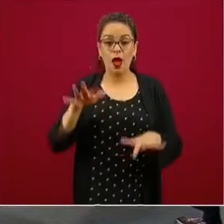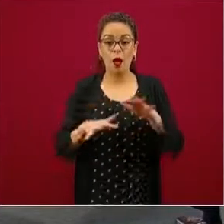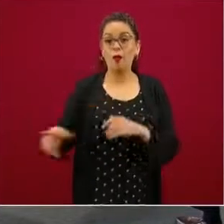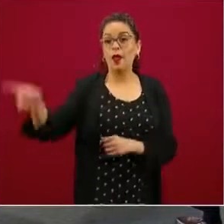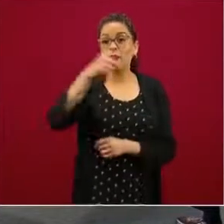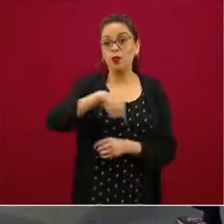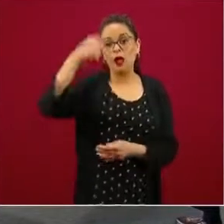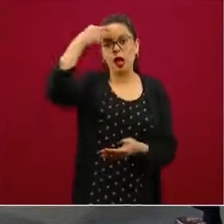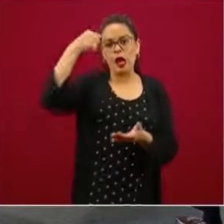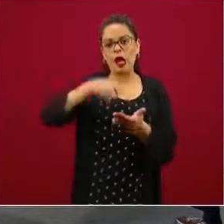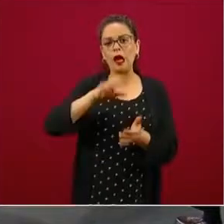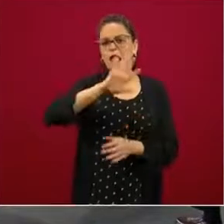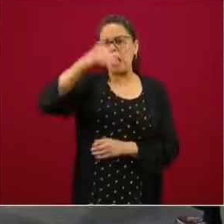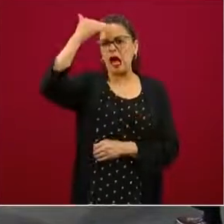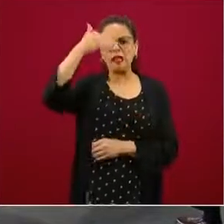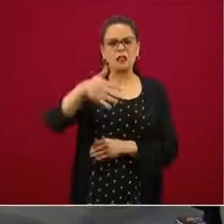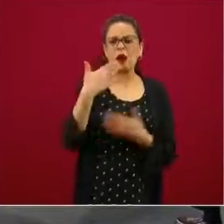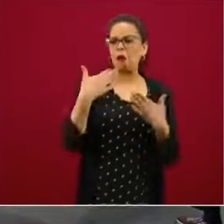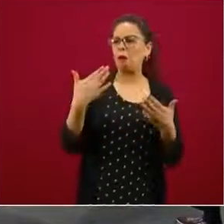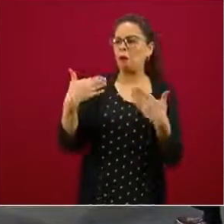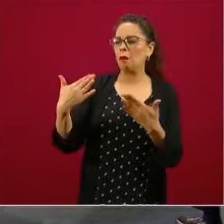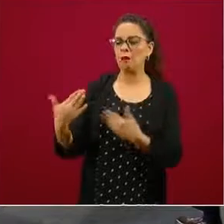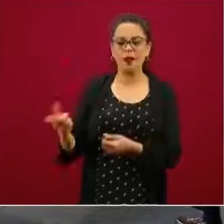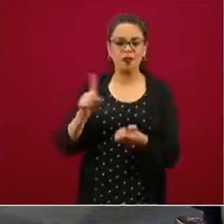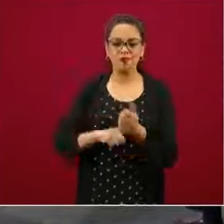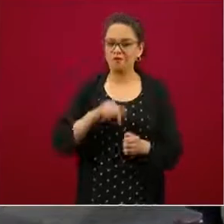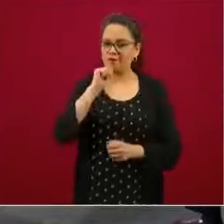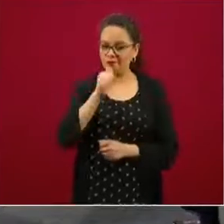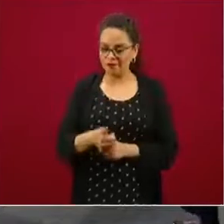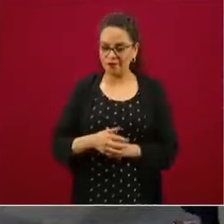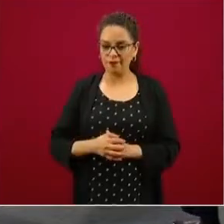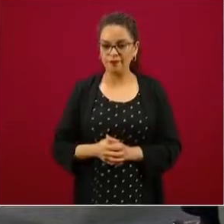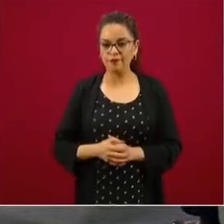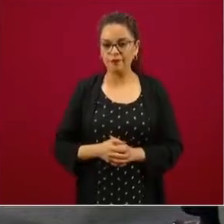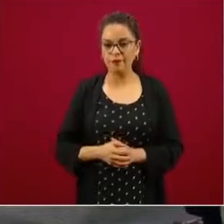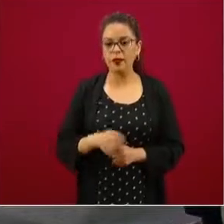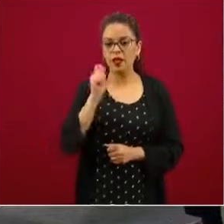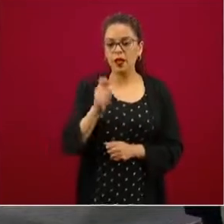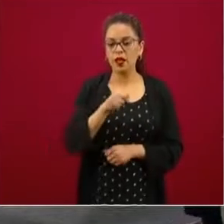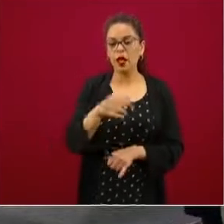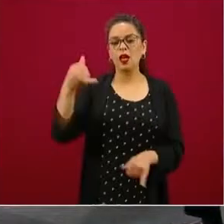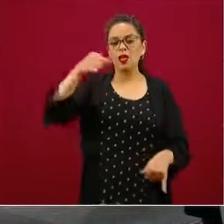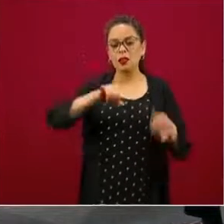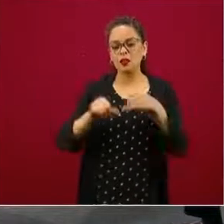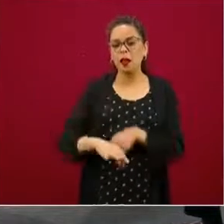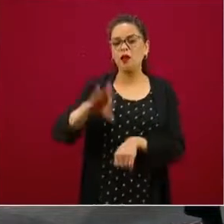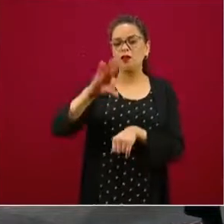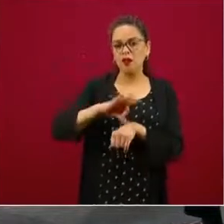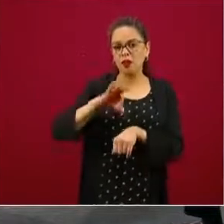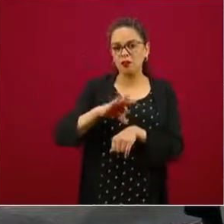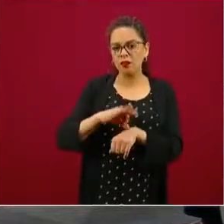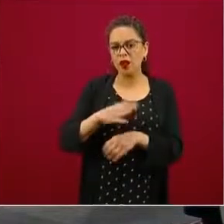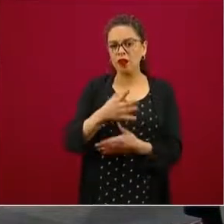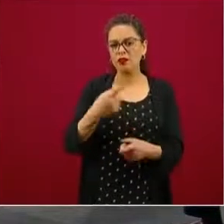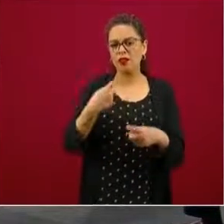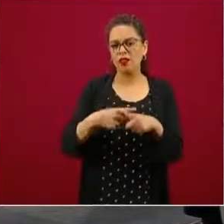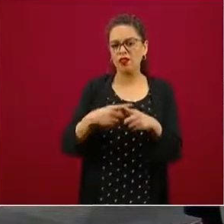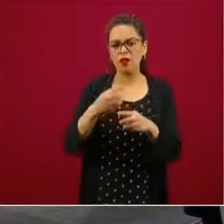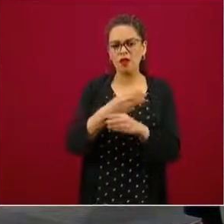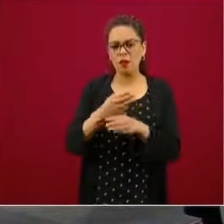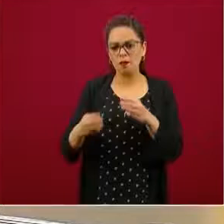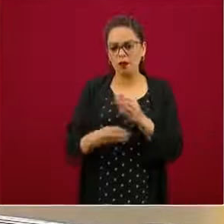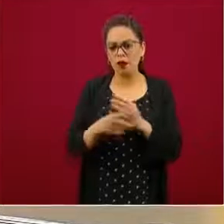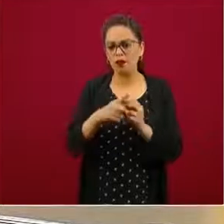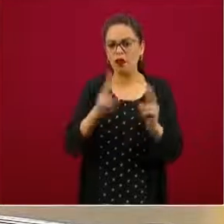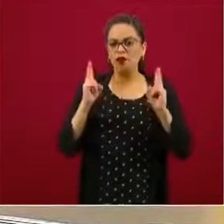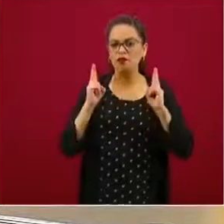La siguiente. El transporte de carga, la industria química, las farmacias, las ferreterías, el servicio de mensajería, las